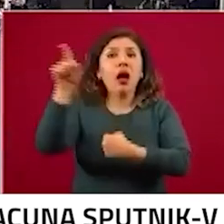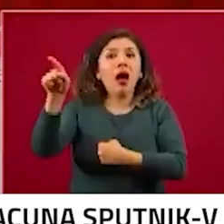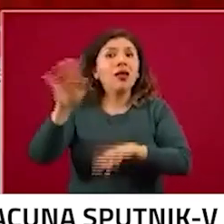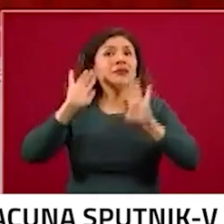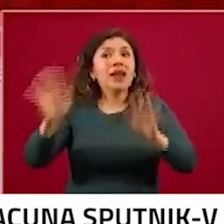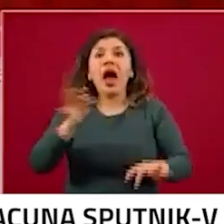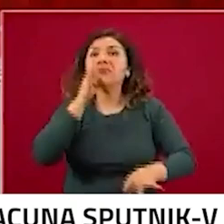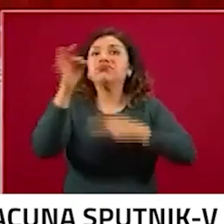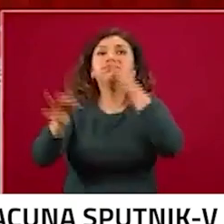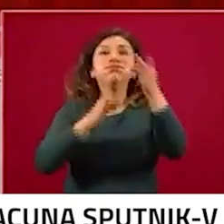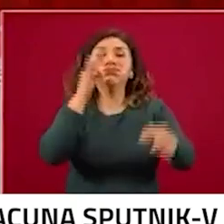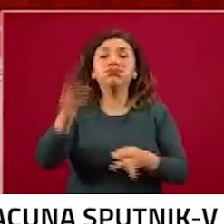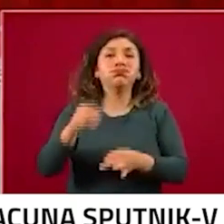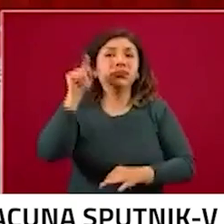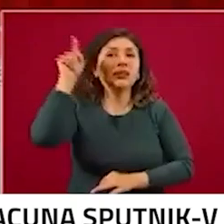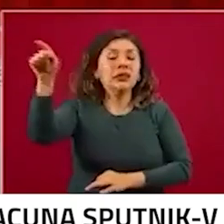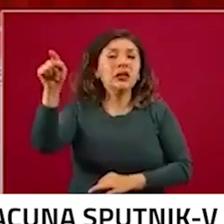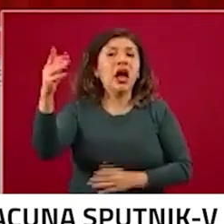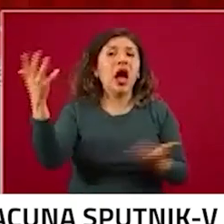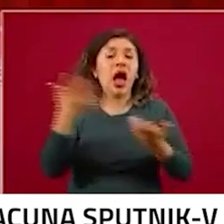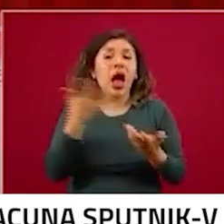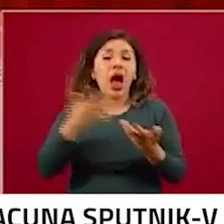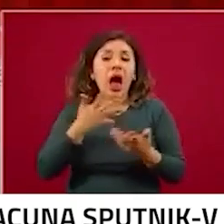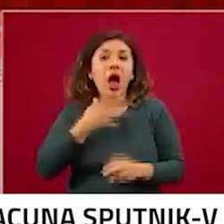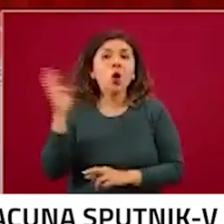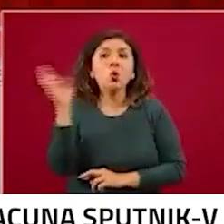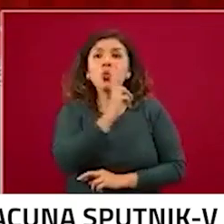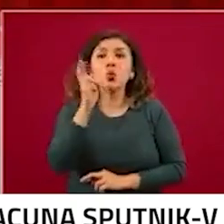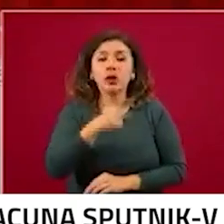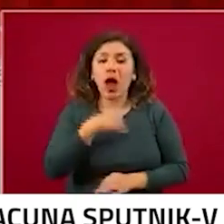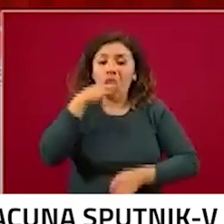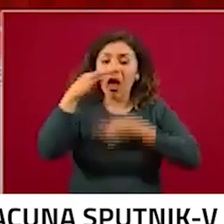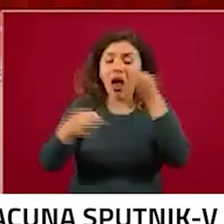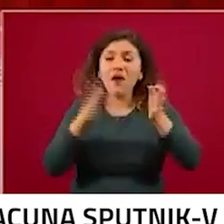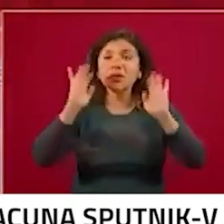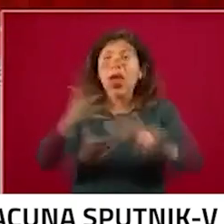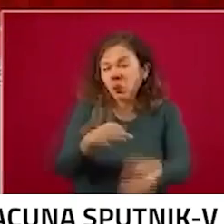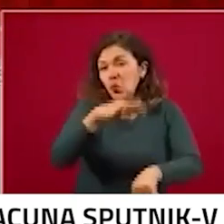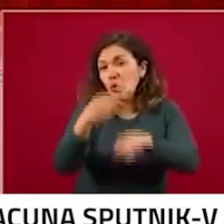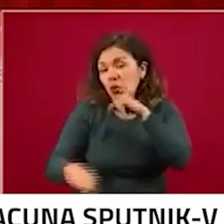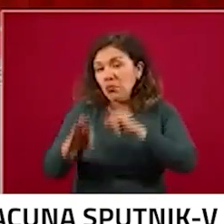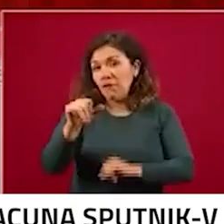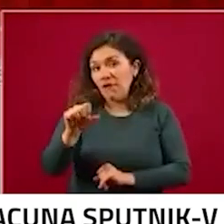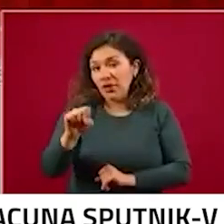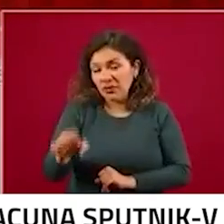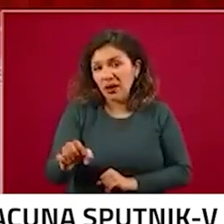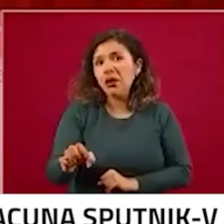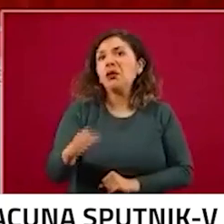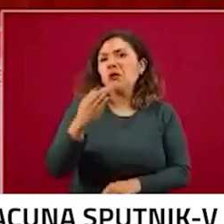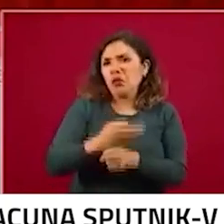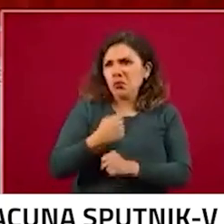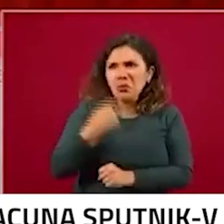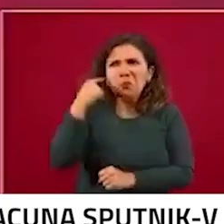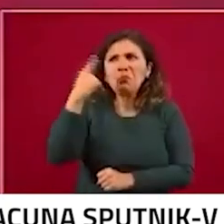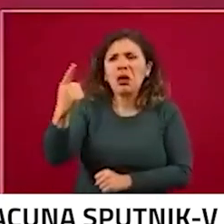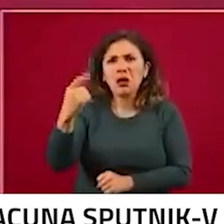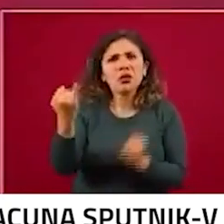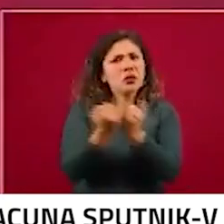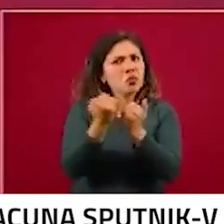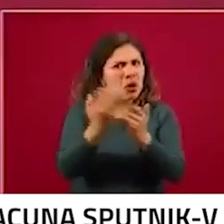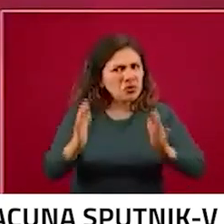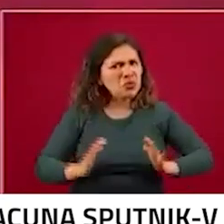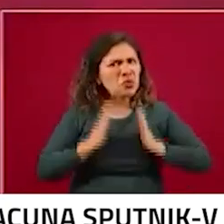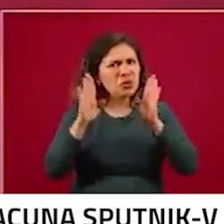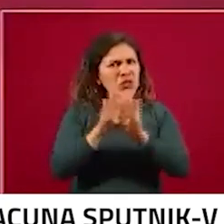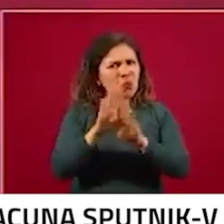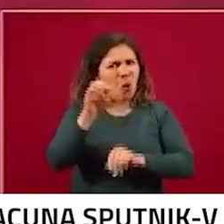es un laboratorio en ese país, en Rusia, anuncie que ya tiene la vacuna. Y sí, efectivamente, nos ha sorprendido, como le sorprendió a la Organización